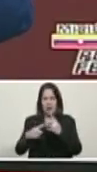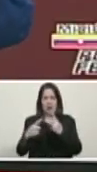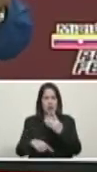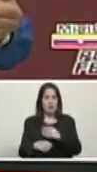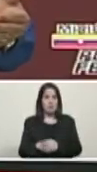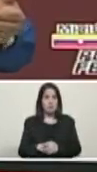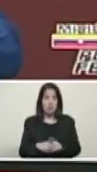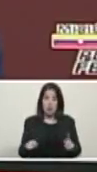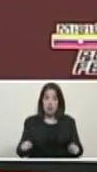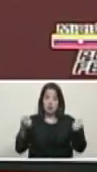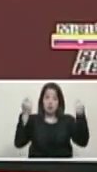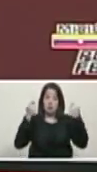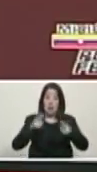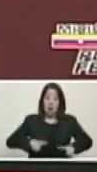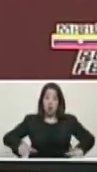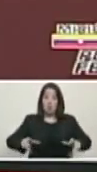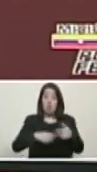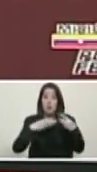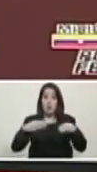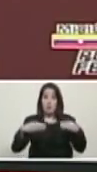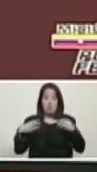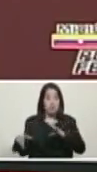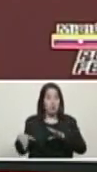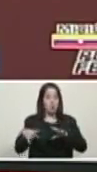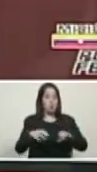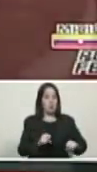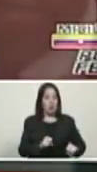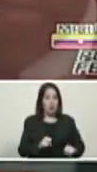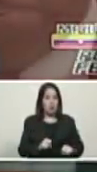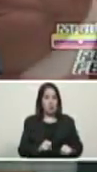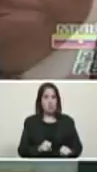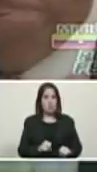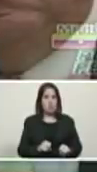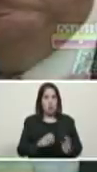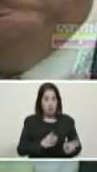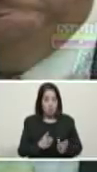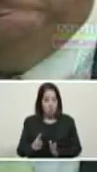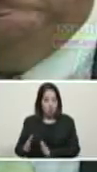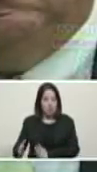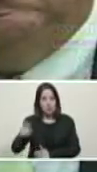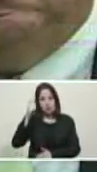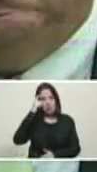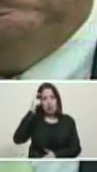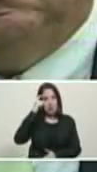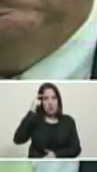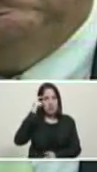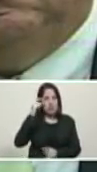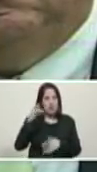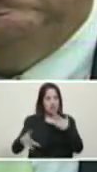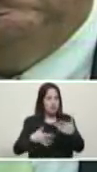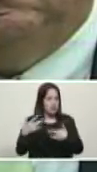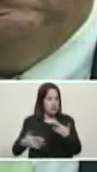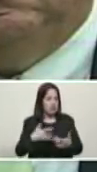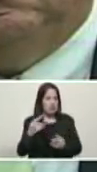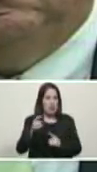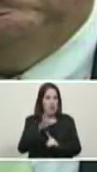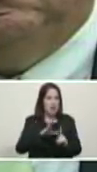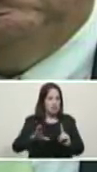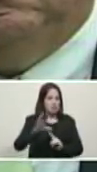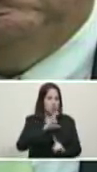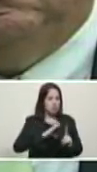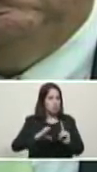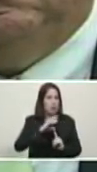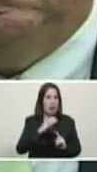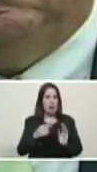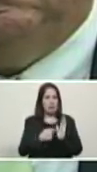recuperar los espacios públicos y ocuparlo con una programación permanente para la gente con ofertas